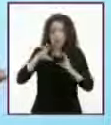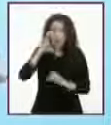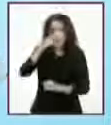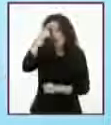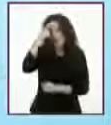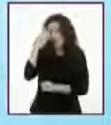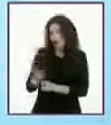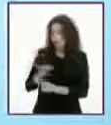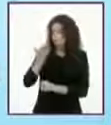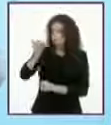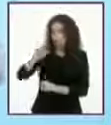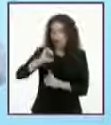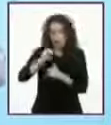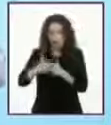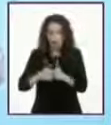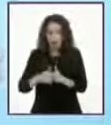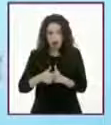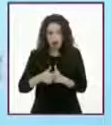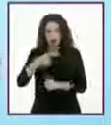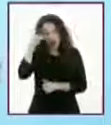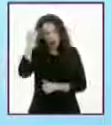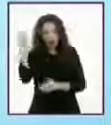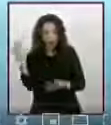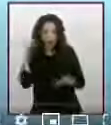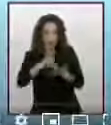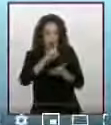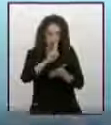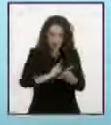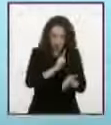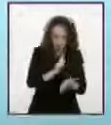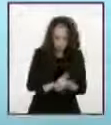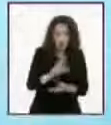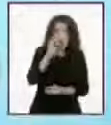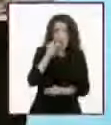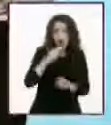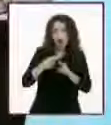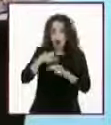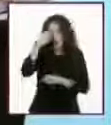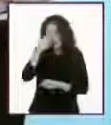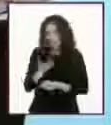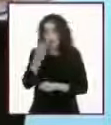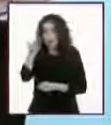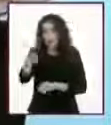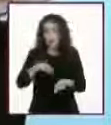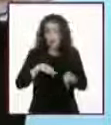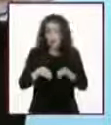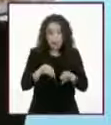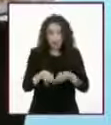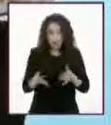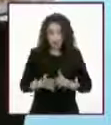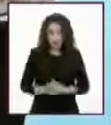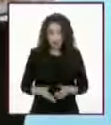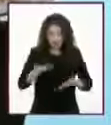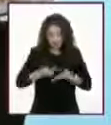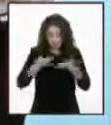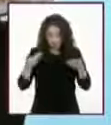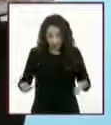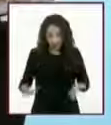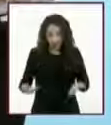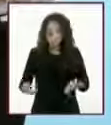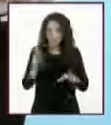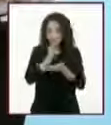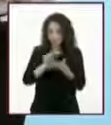petición, crear una ley o solicitar trabajo, entre otros fines. En la actualidad, las cartas se siguen